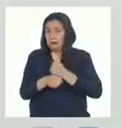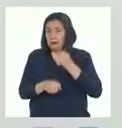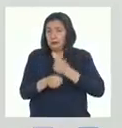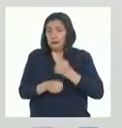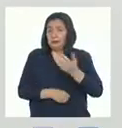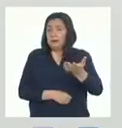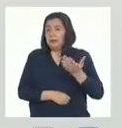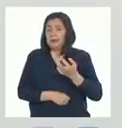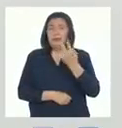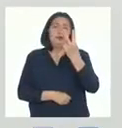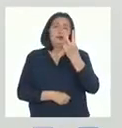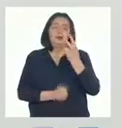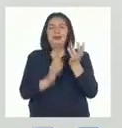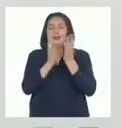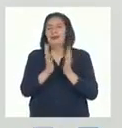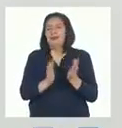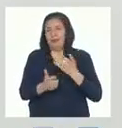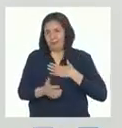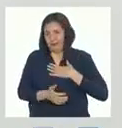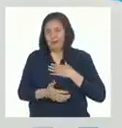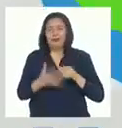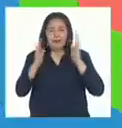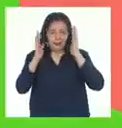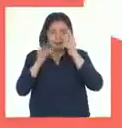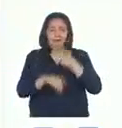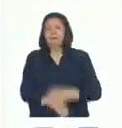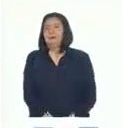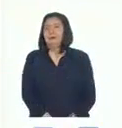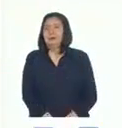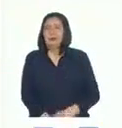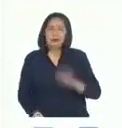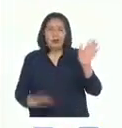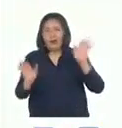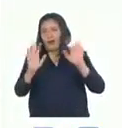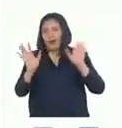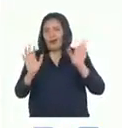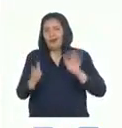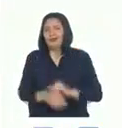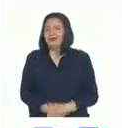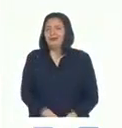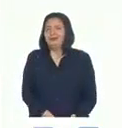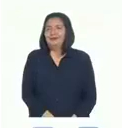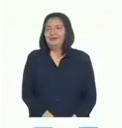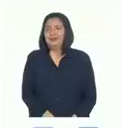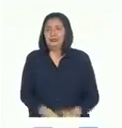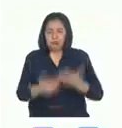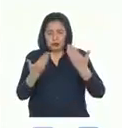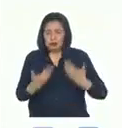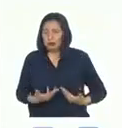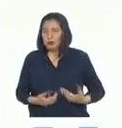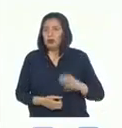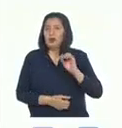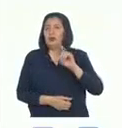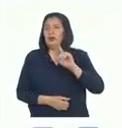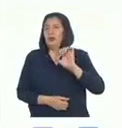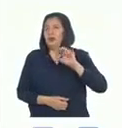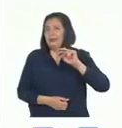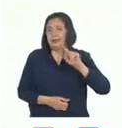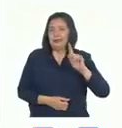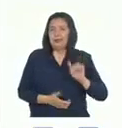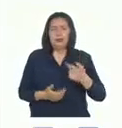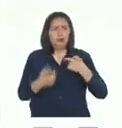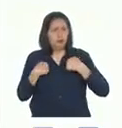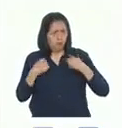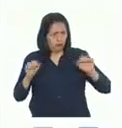tarea, invité a dos de mis estudiantes. Escuchemos. Hola a todas y todos. Soy Olenka.